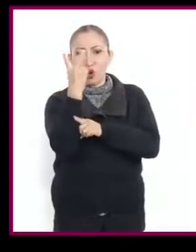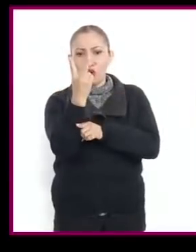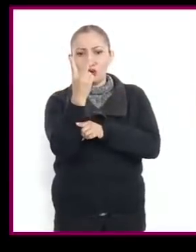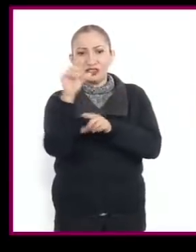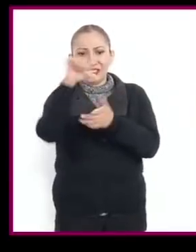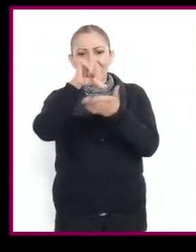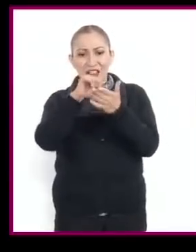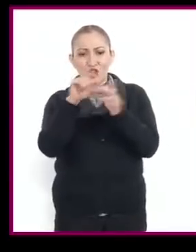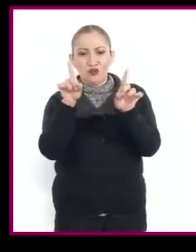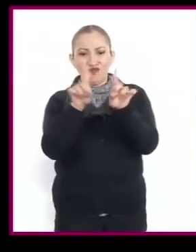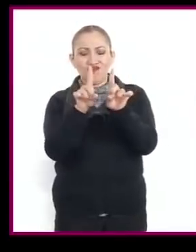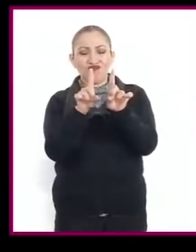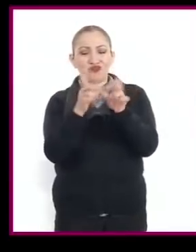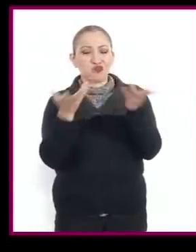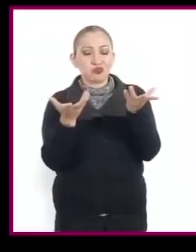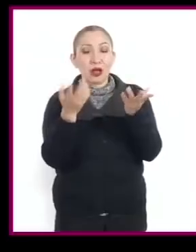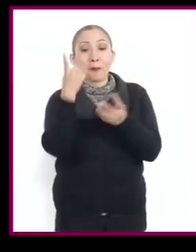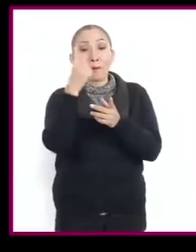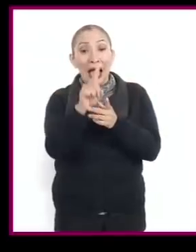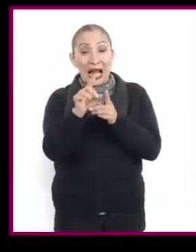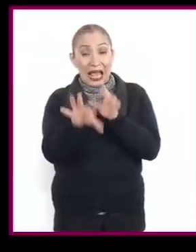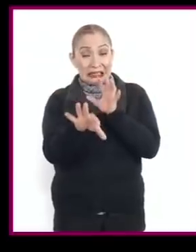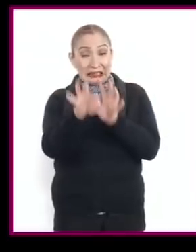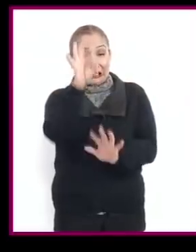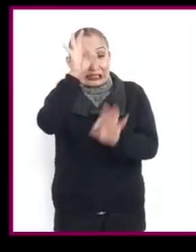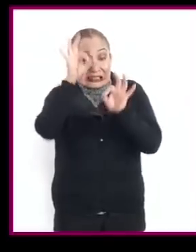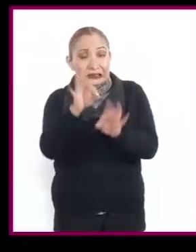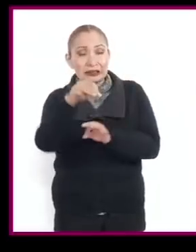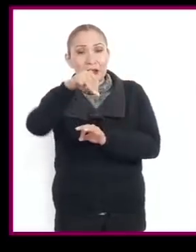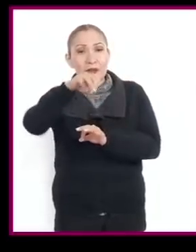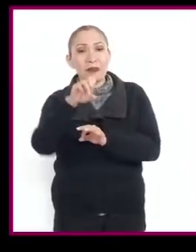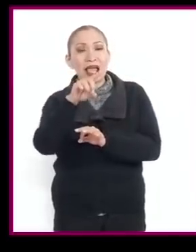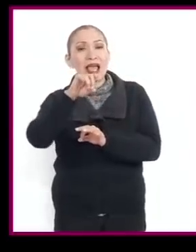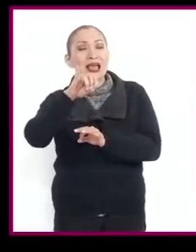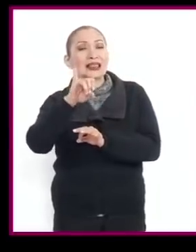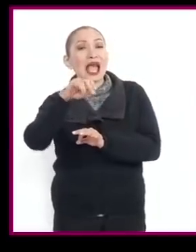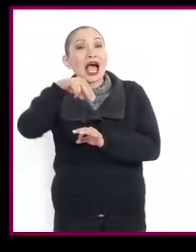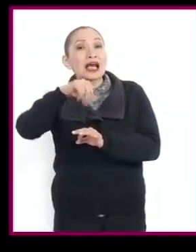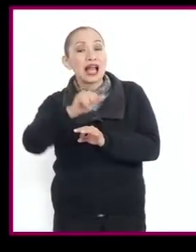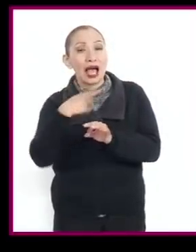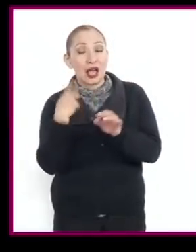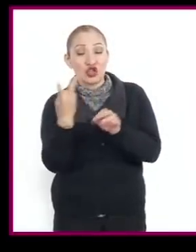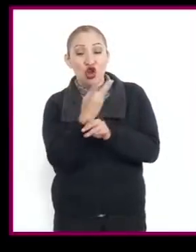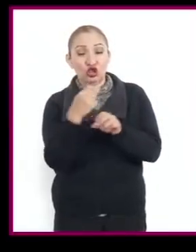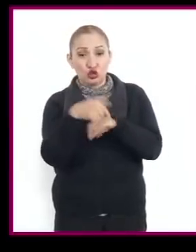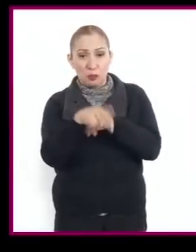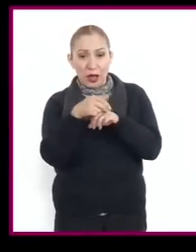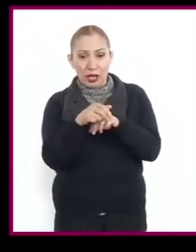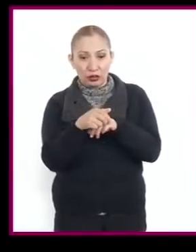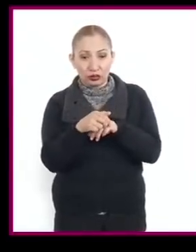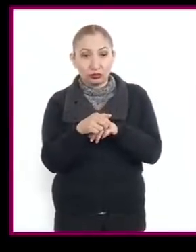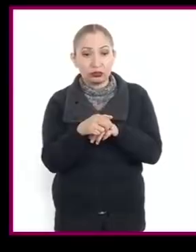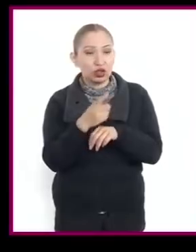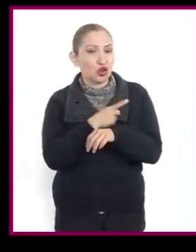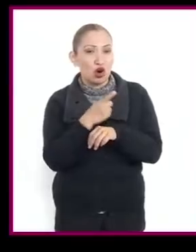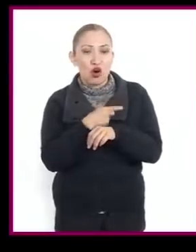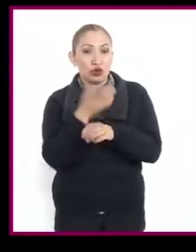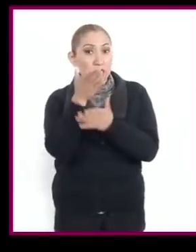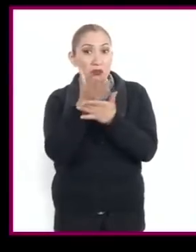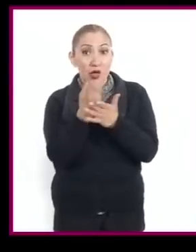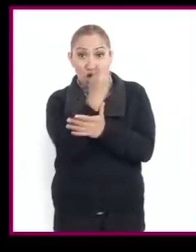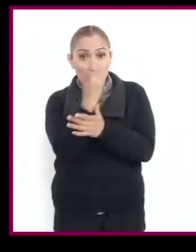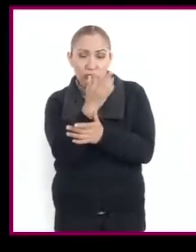dos que están cerca del centro. Y para realmente calcular la mediana tendremos que promediar estos dos números, porque a solas no pueden ser